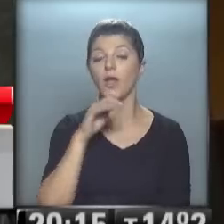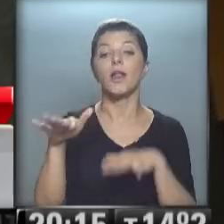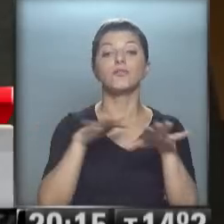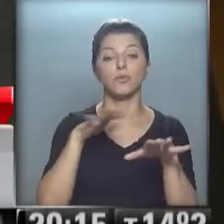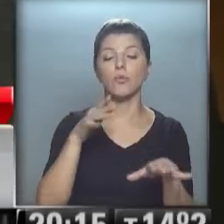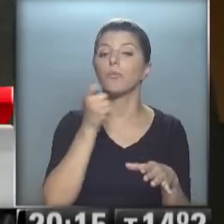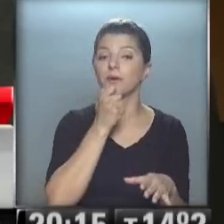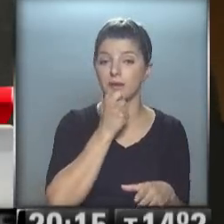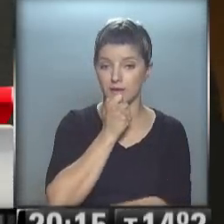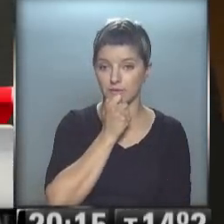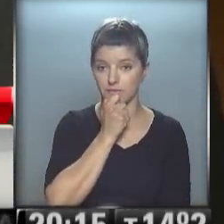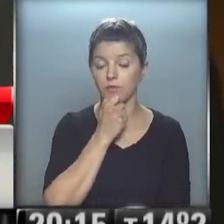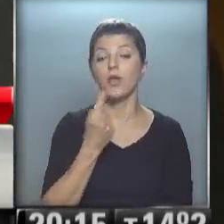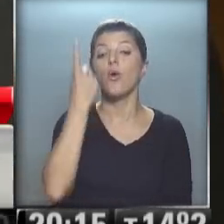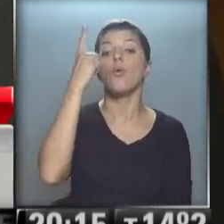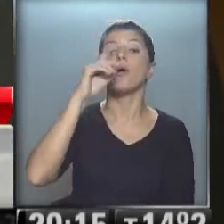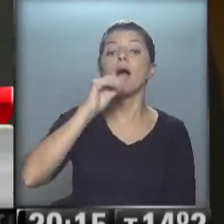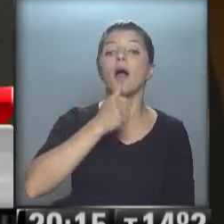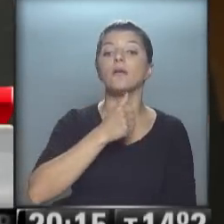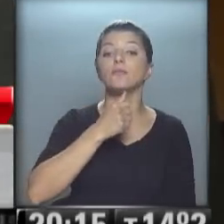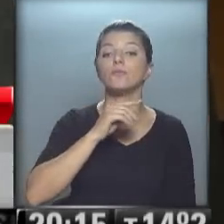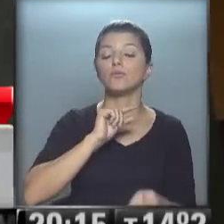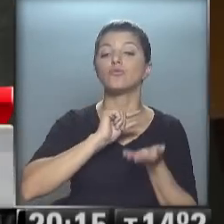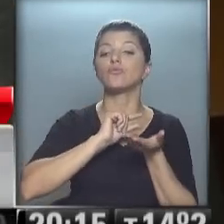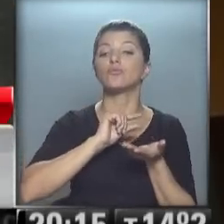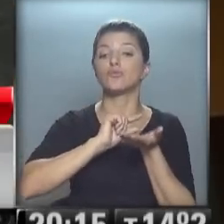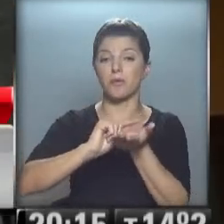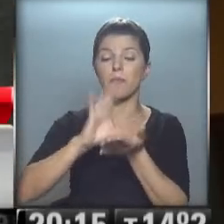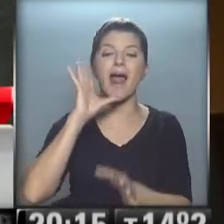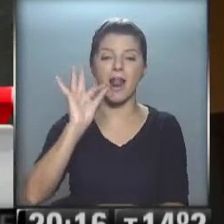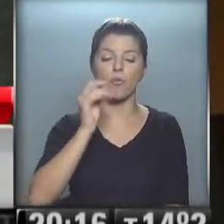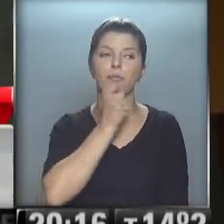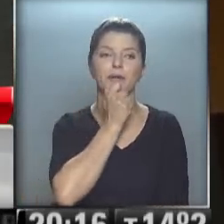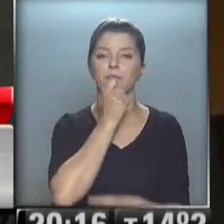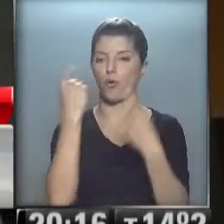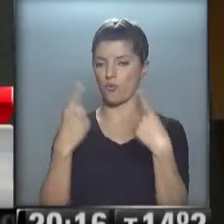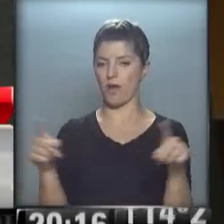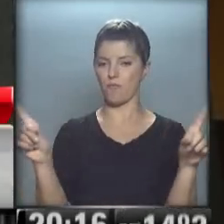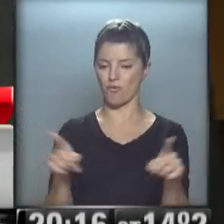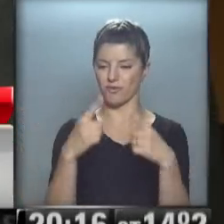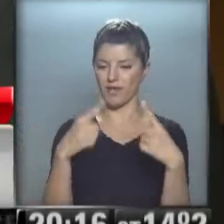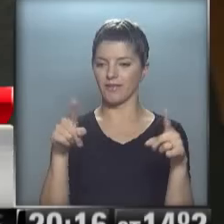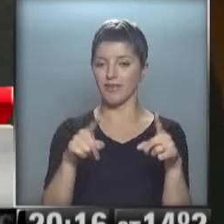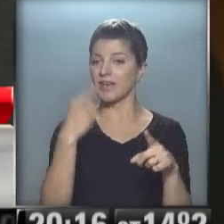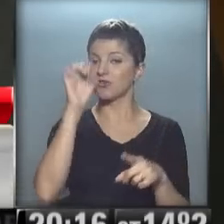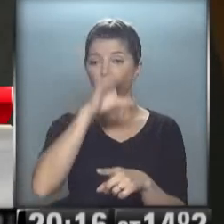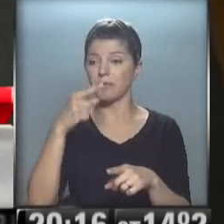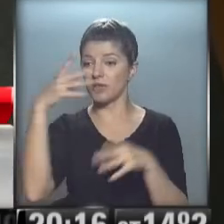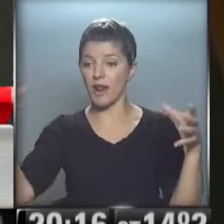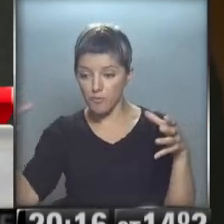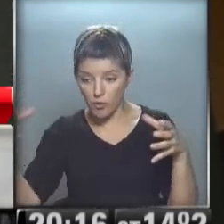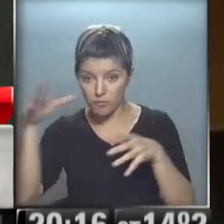Porque hay una subvención para algo que toca solamente a un porcentaje muy pequeño de la